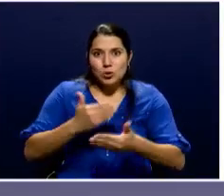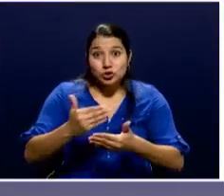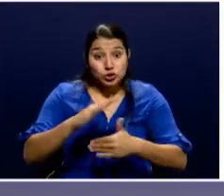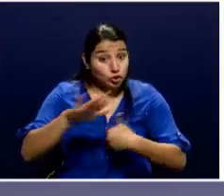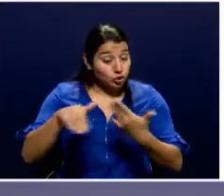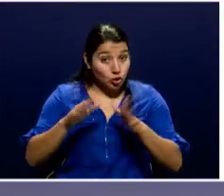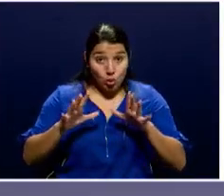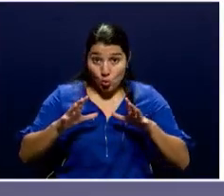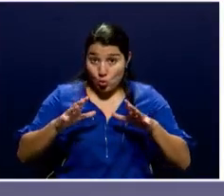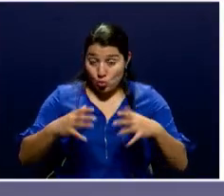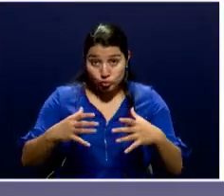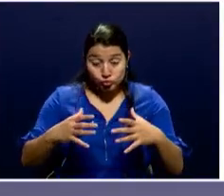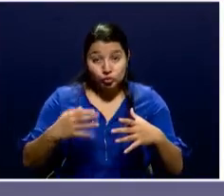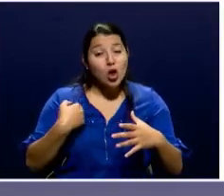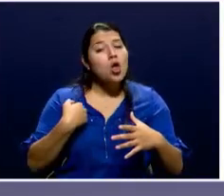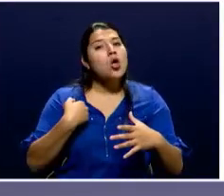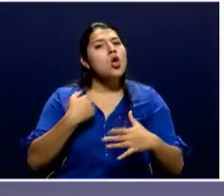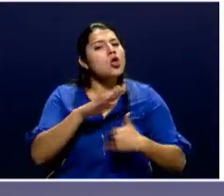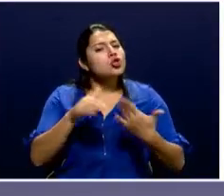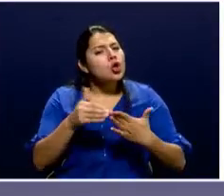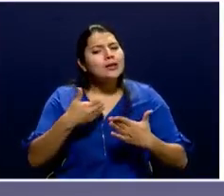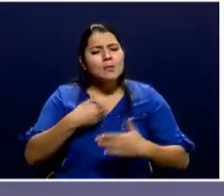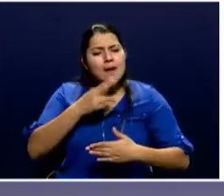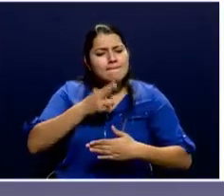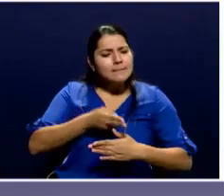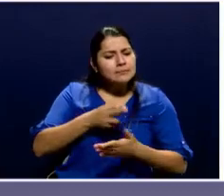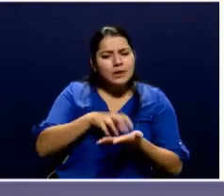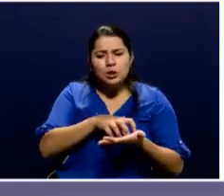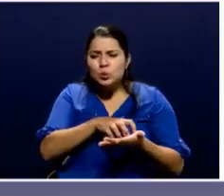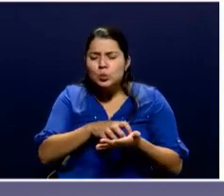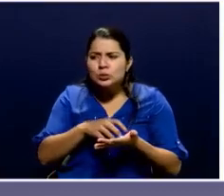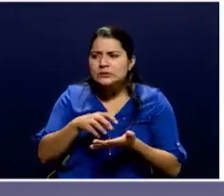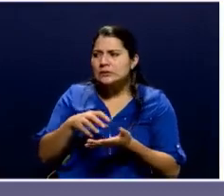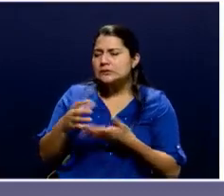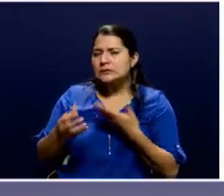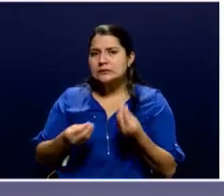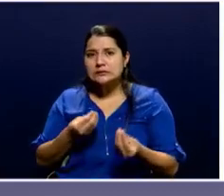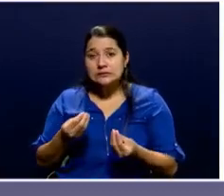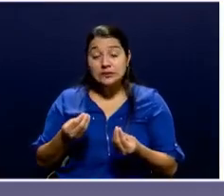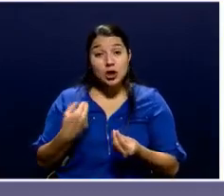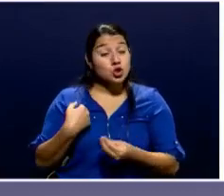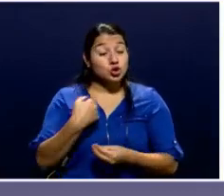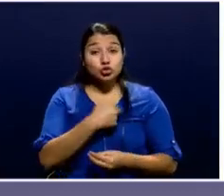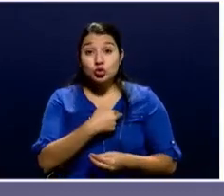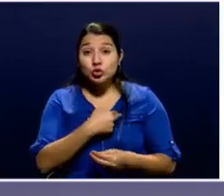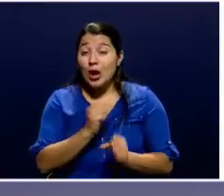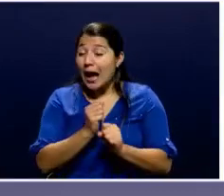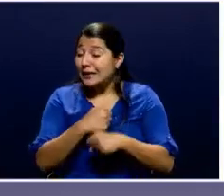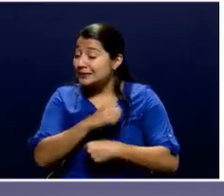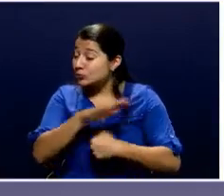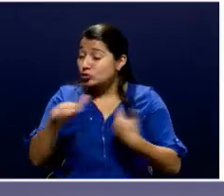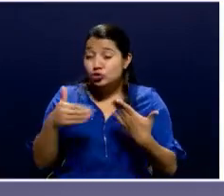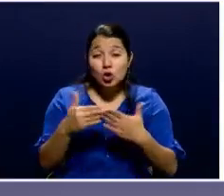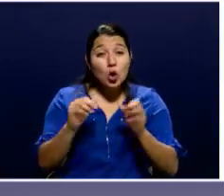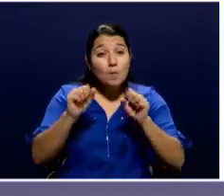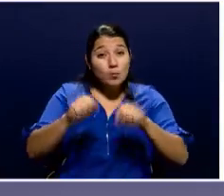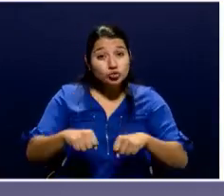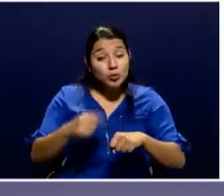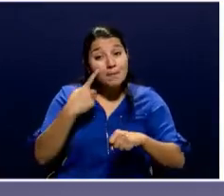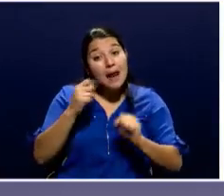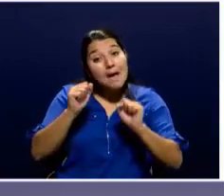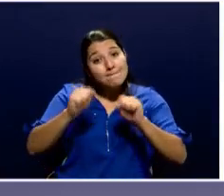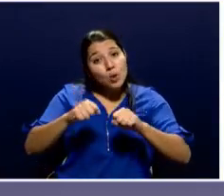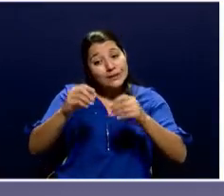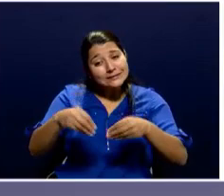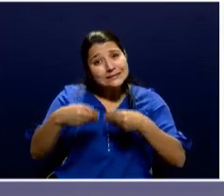juntos. Todos tenemos las mismas dudas, las mismas incertidumbres. Hacemos lo posible por llevarle